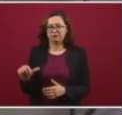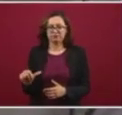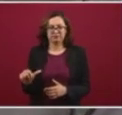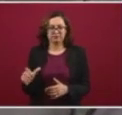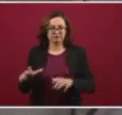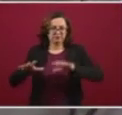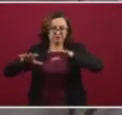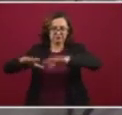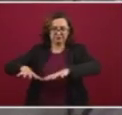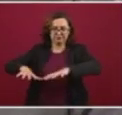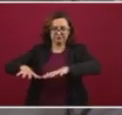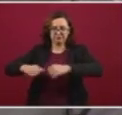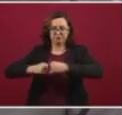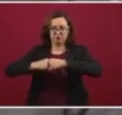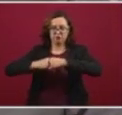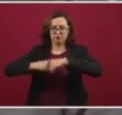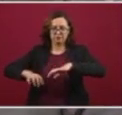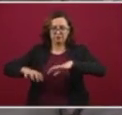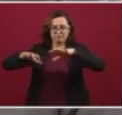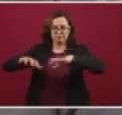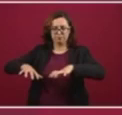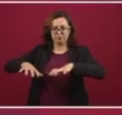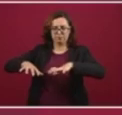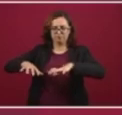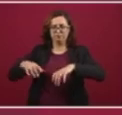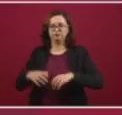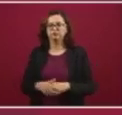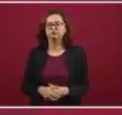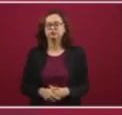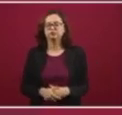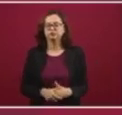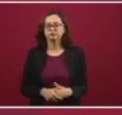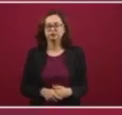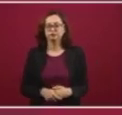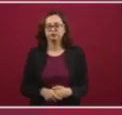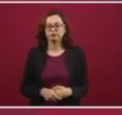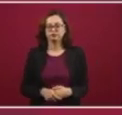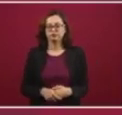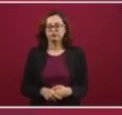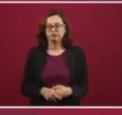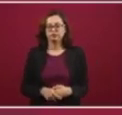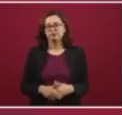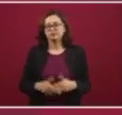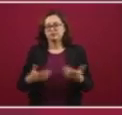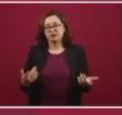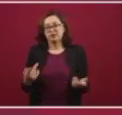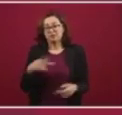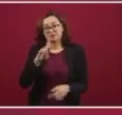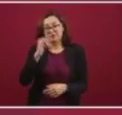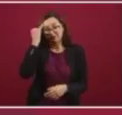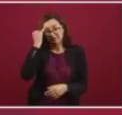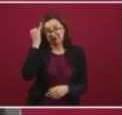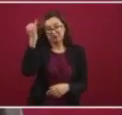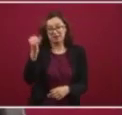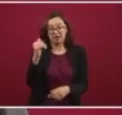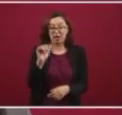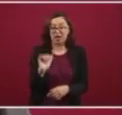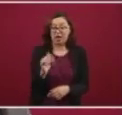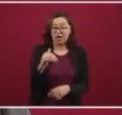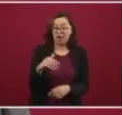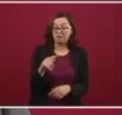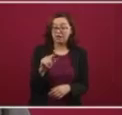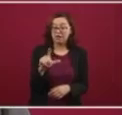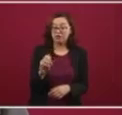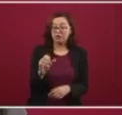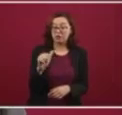Entonces, si llegara a Metlatón era difícil, por lo